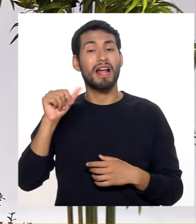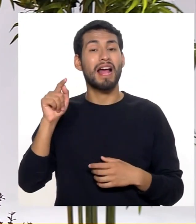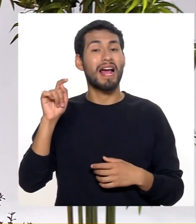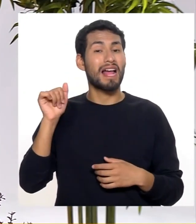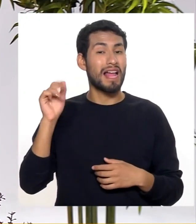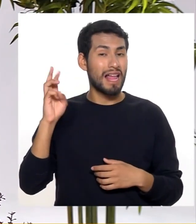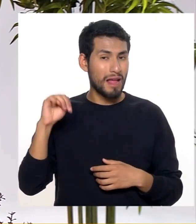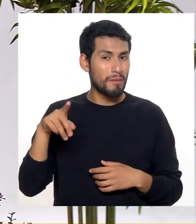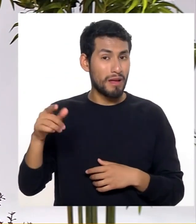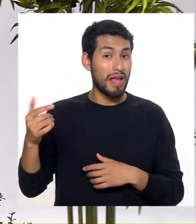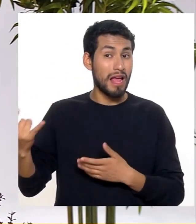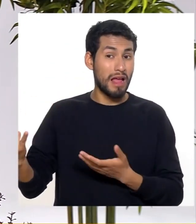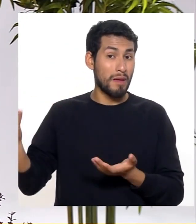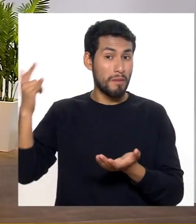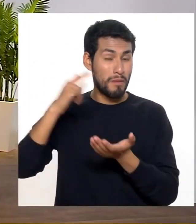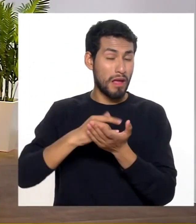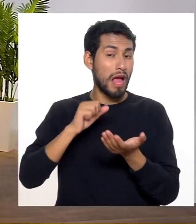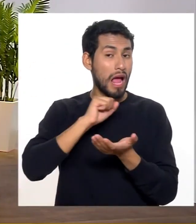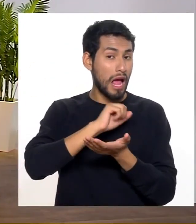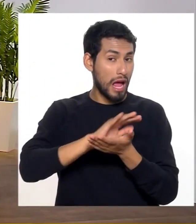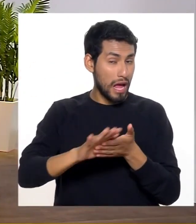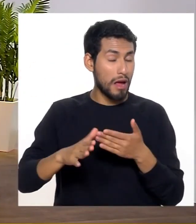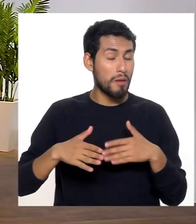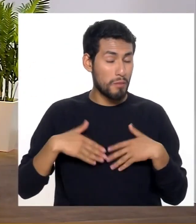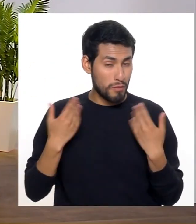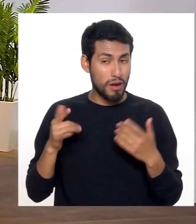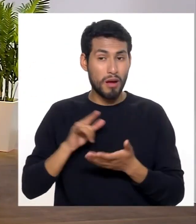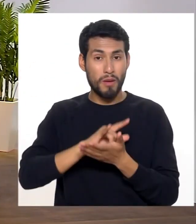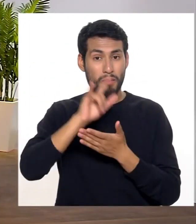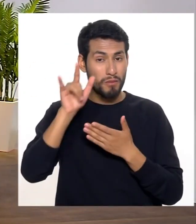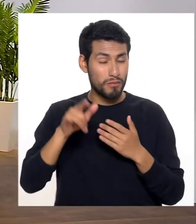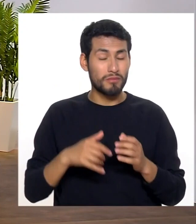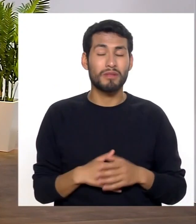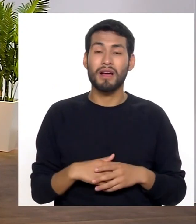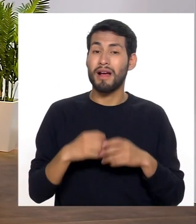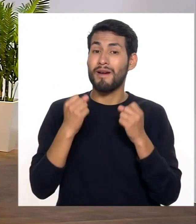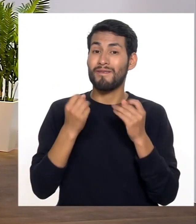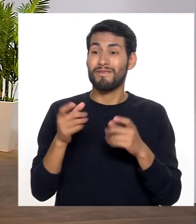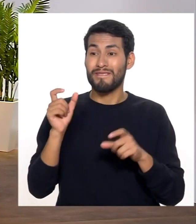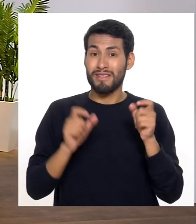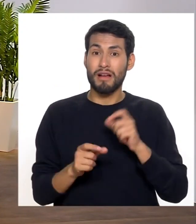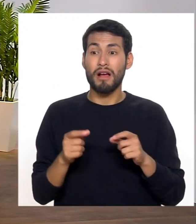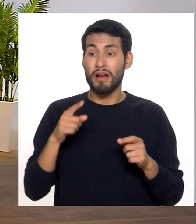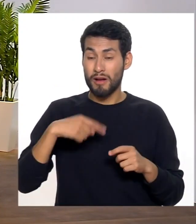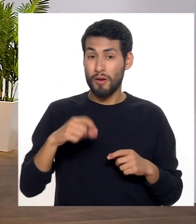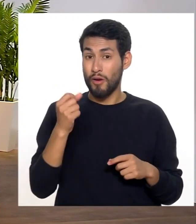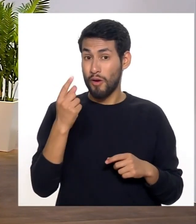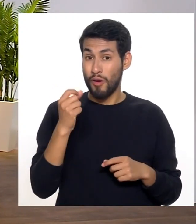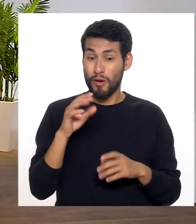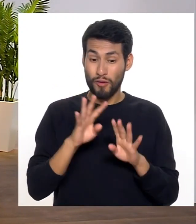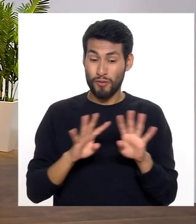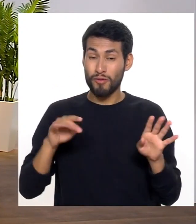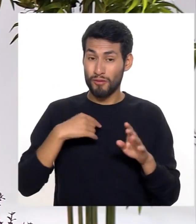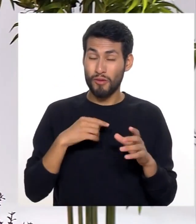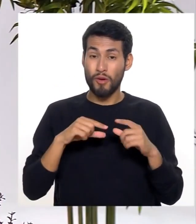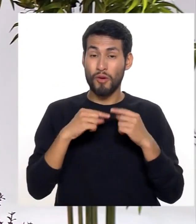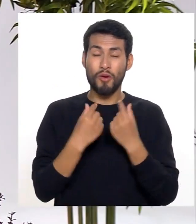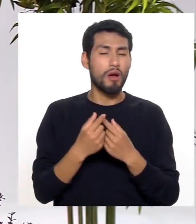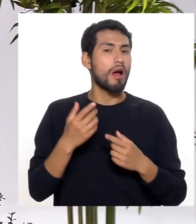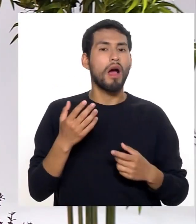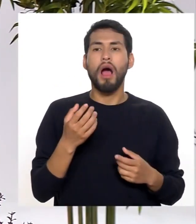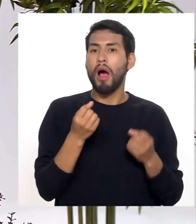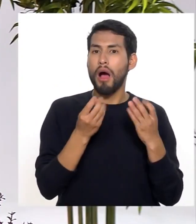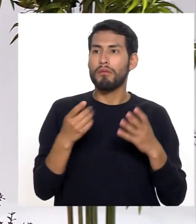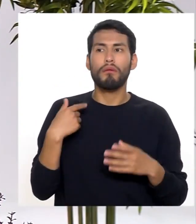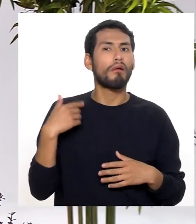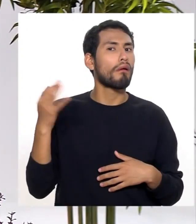que nos dio los pasajes para que ellos se trasladaran, la mayoría de los 11 músicos que llevamos nunca